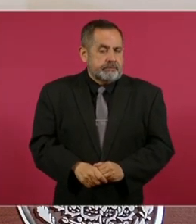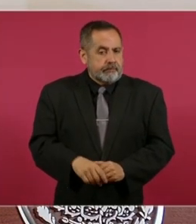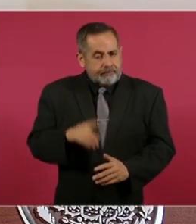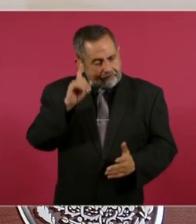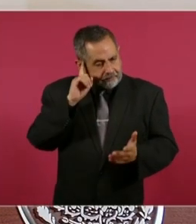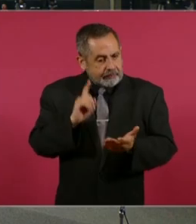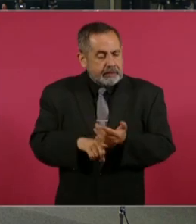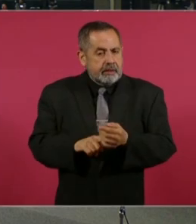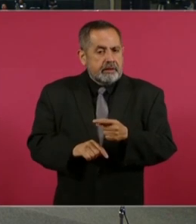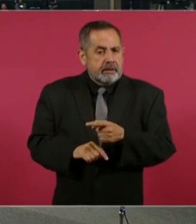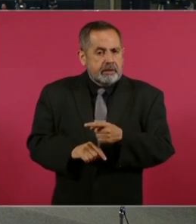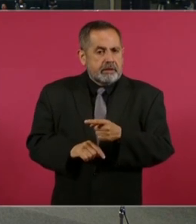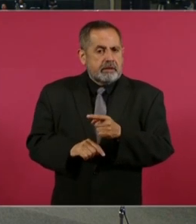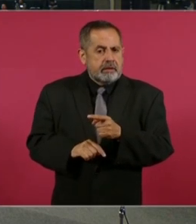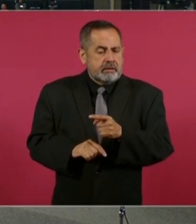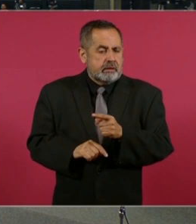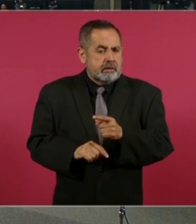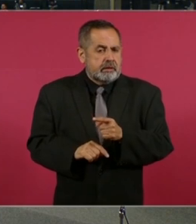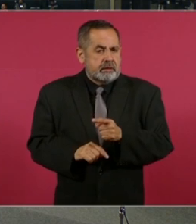Creo que a